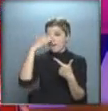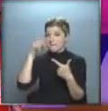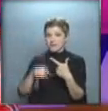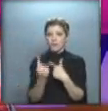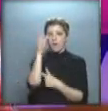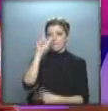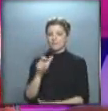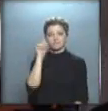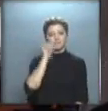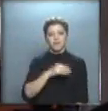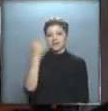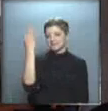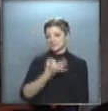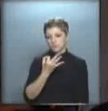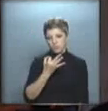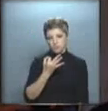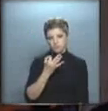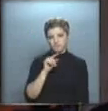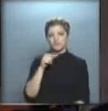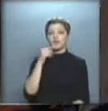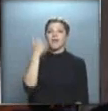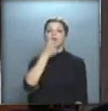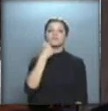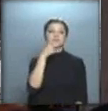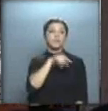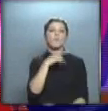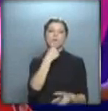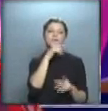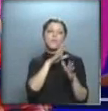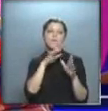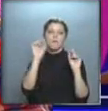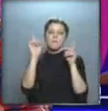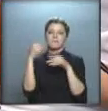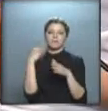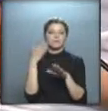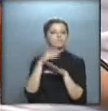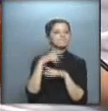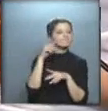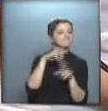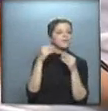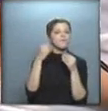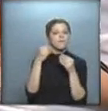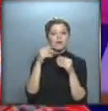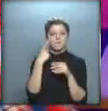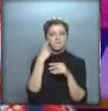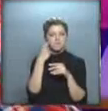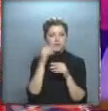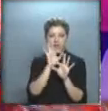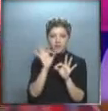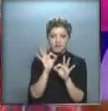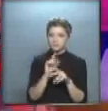termina lastimado. Pero vos decís que es porque los adultos, digamos en este caso, los profes no se meten, digamos, a ver en qué andan los chicos. No, sí, los profes la no mayoría se no se